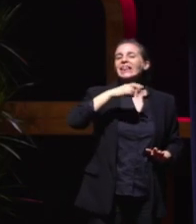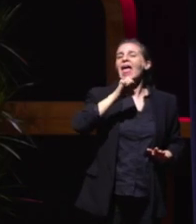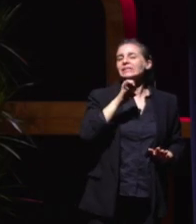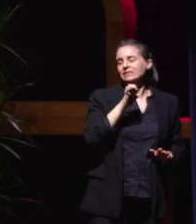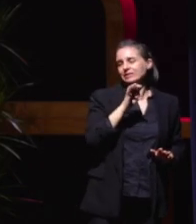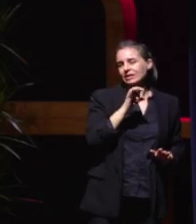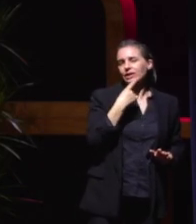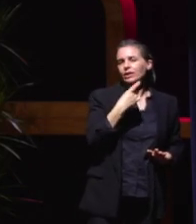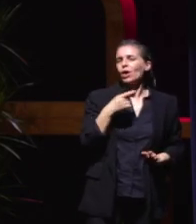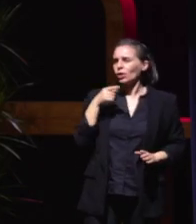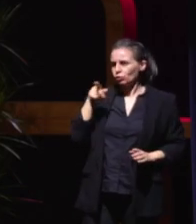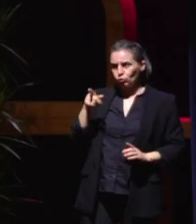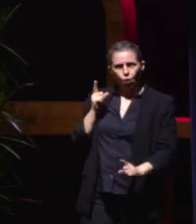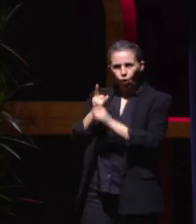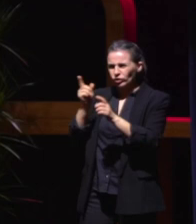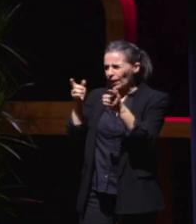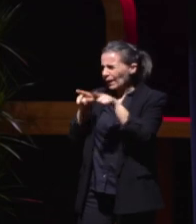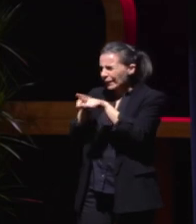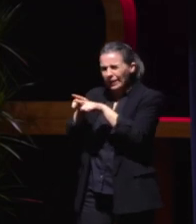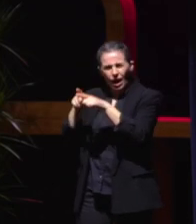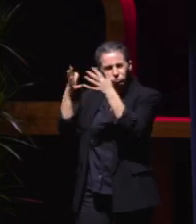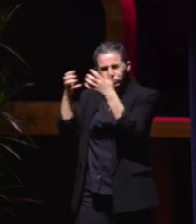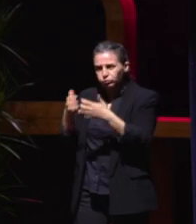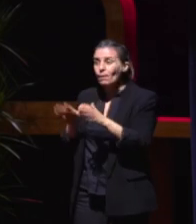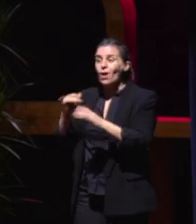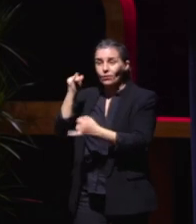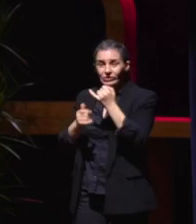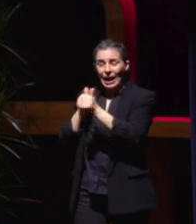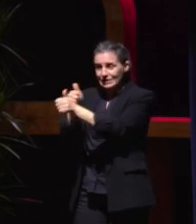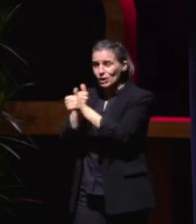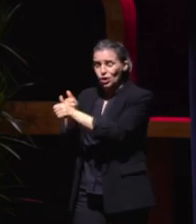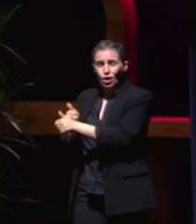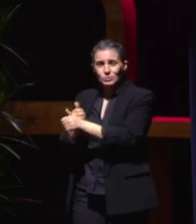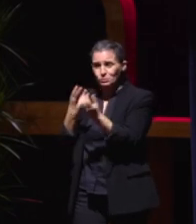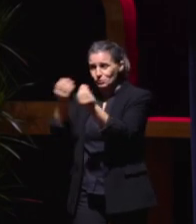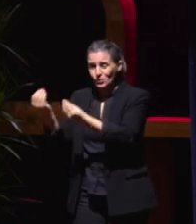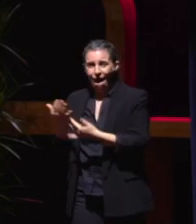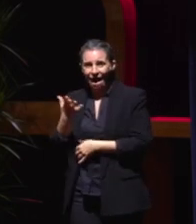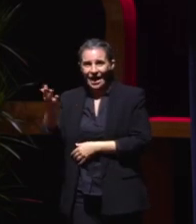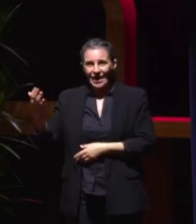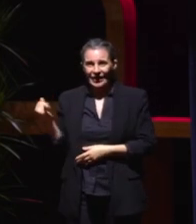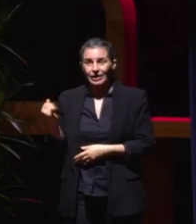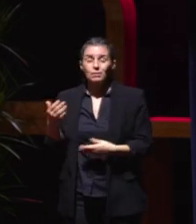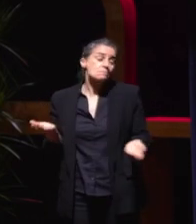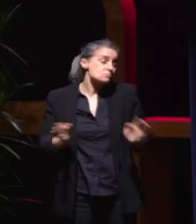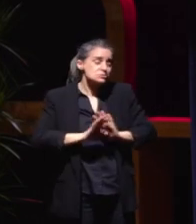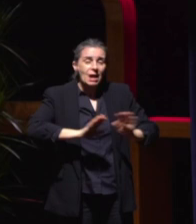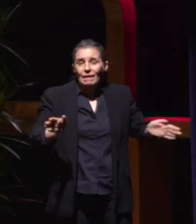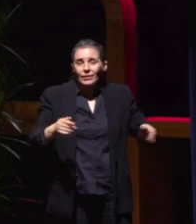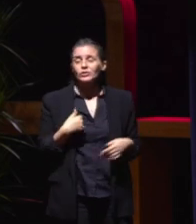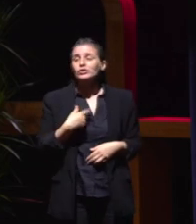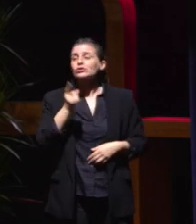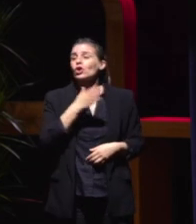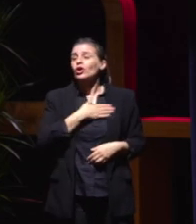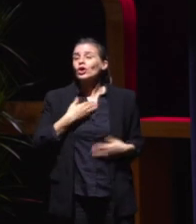pingando Pero has tenido 28.000 reproducciones y yo digo Pues nada pues eso Yo solamente quiero dar las